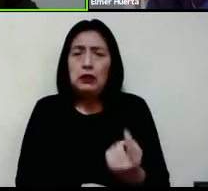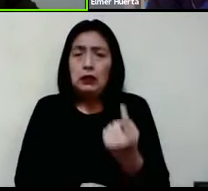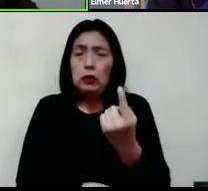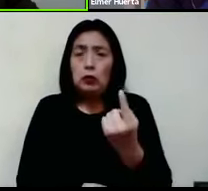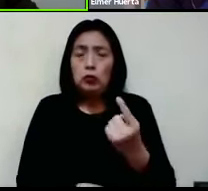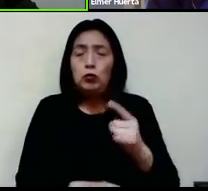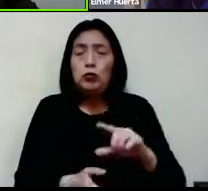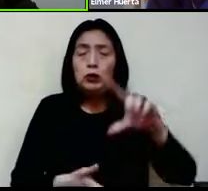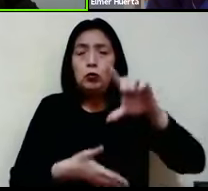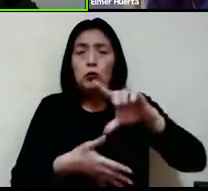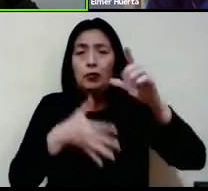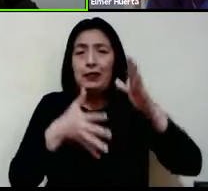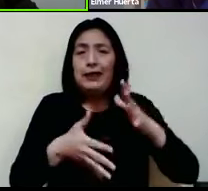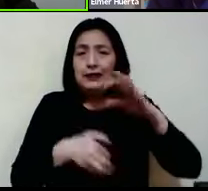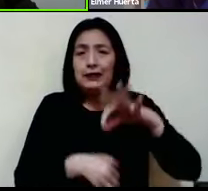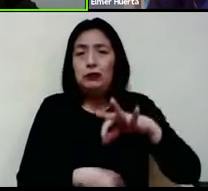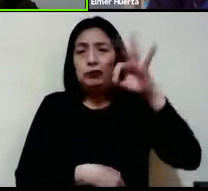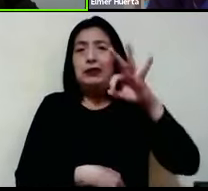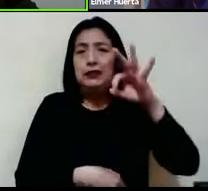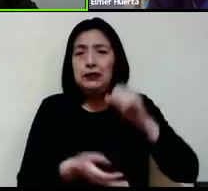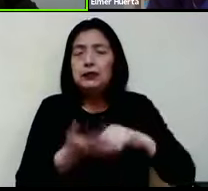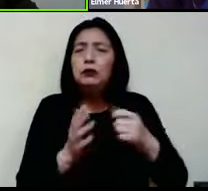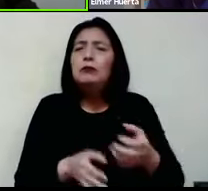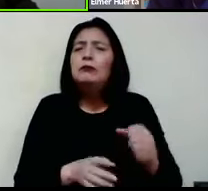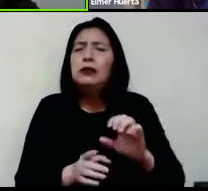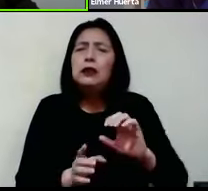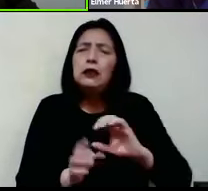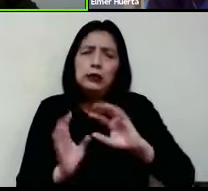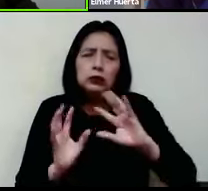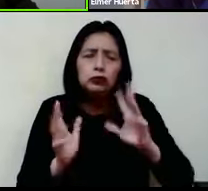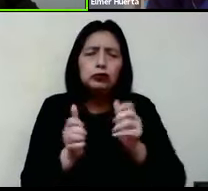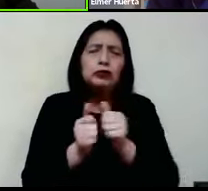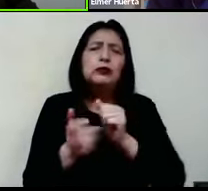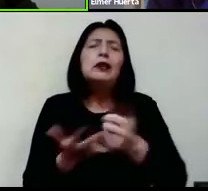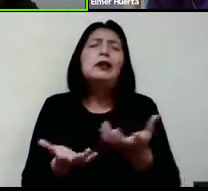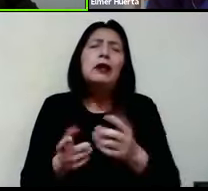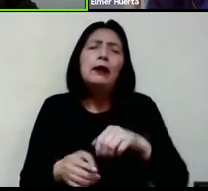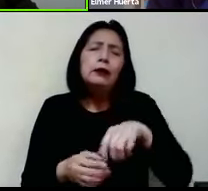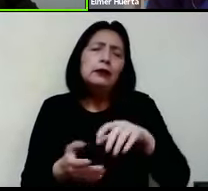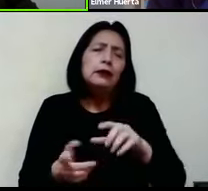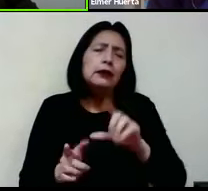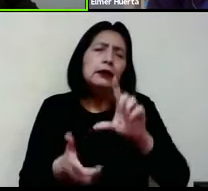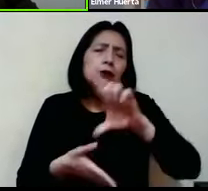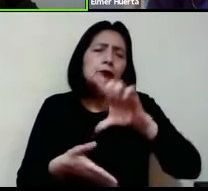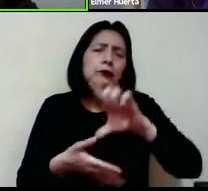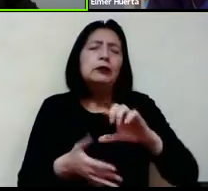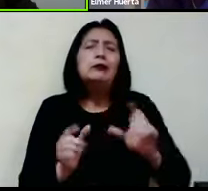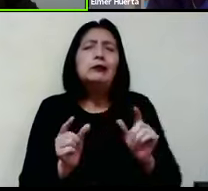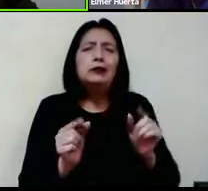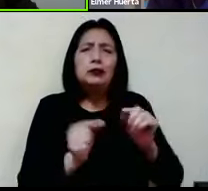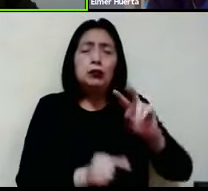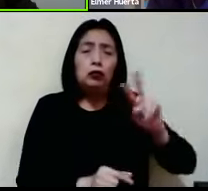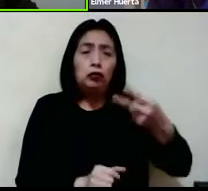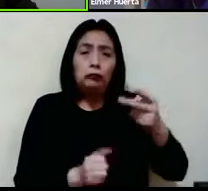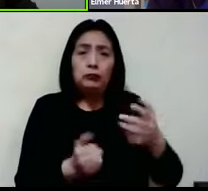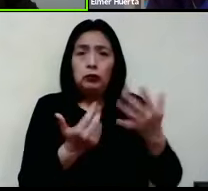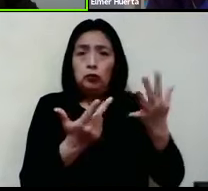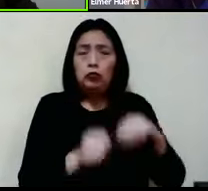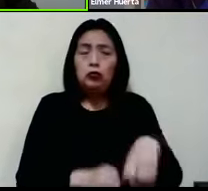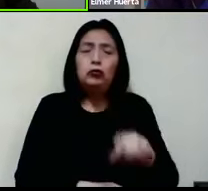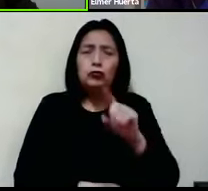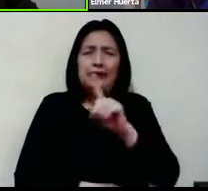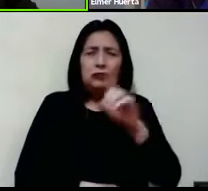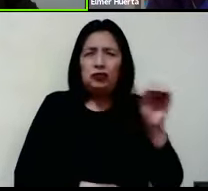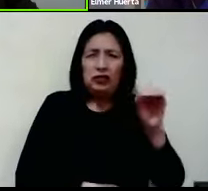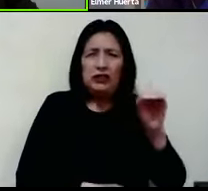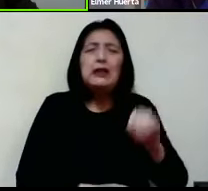elegido presidente de la Sociedad Americana de Cáncer y en 2008 fue seleccionado como uno de los 100 hispanos más influyentes